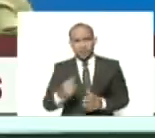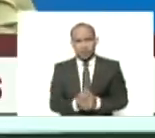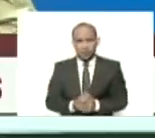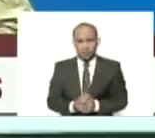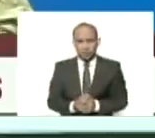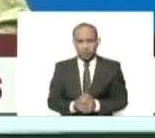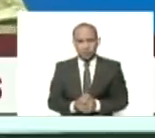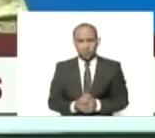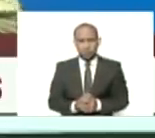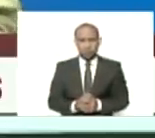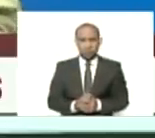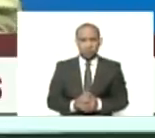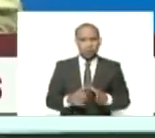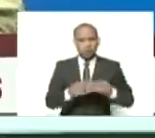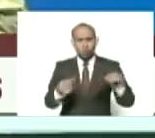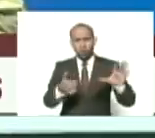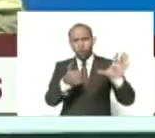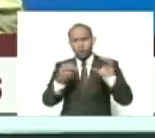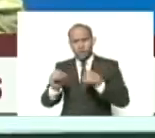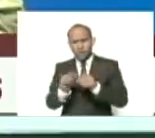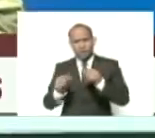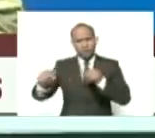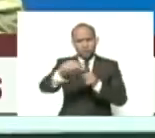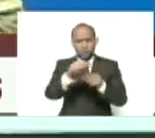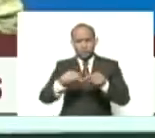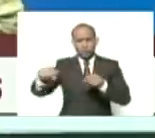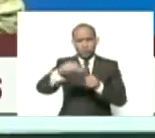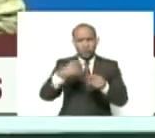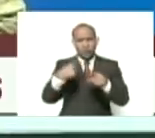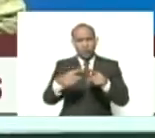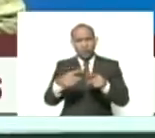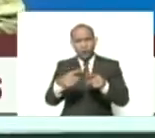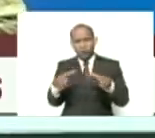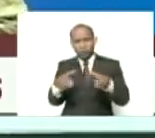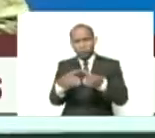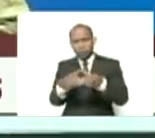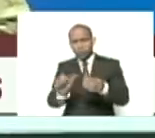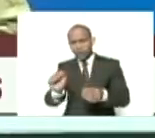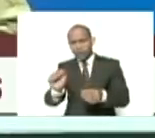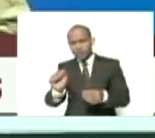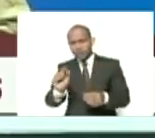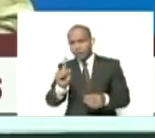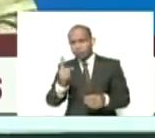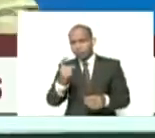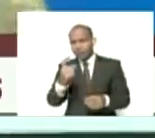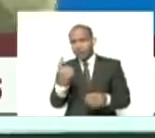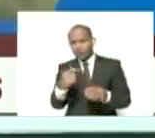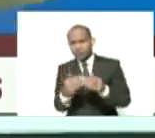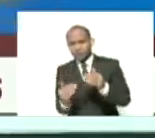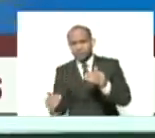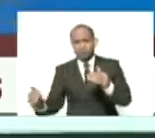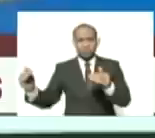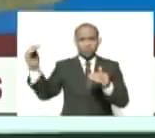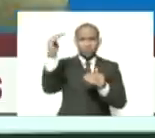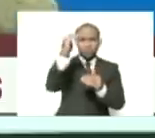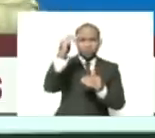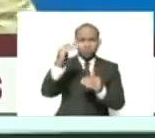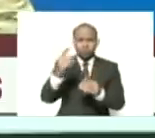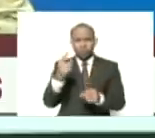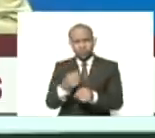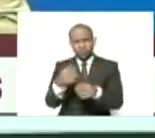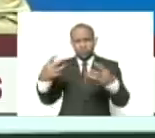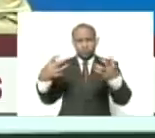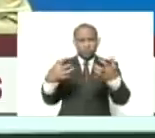60 carreras. Pero en clase A no ganamos la batalla. La ganamos si llegamos a las grandes ligas de la